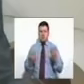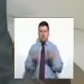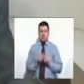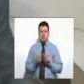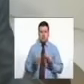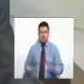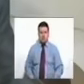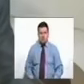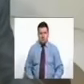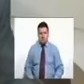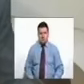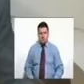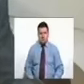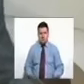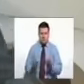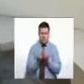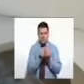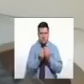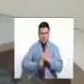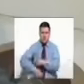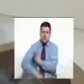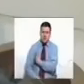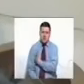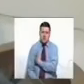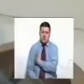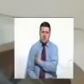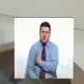parte del Consejo de Ministros?